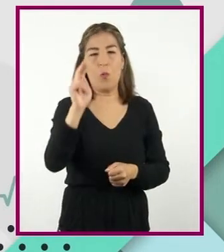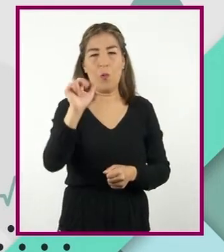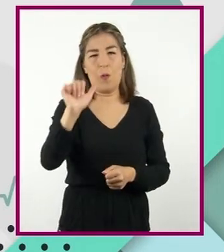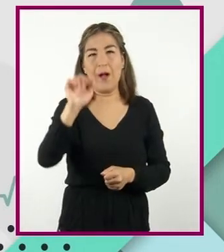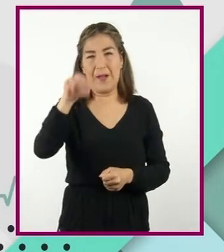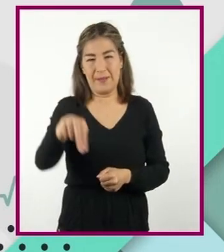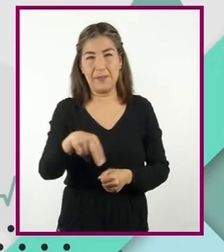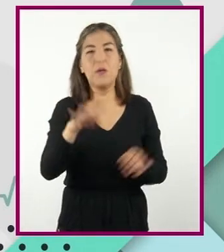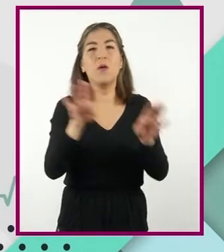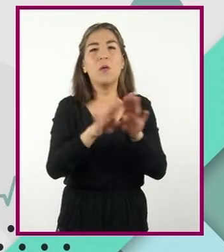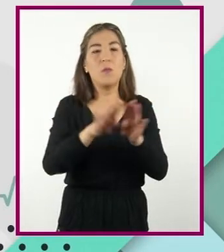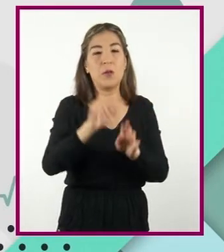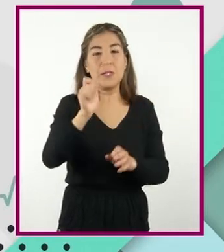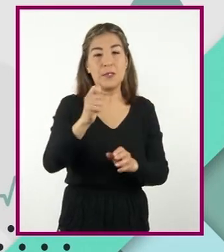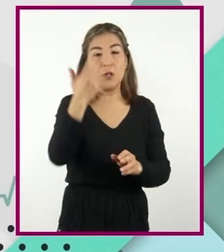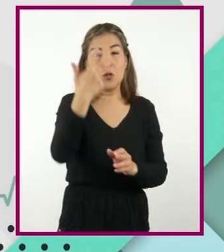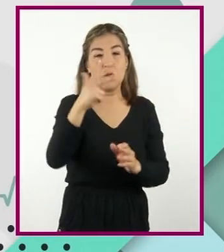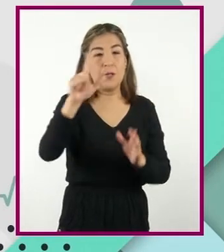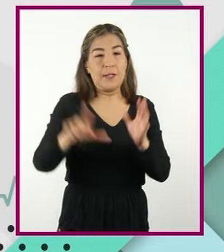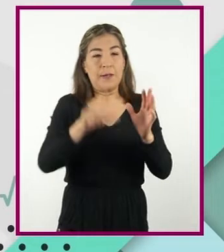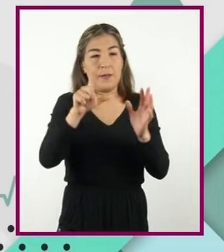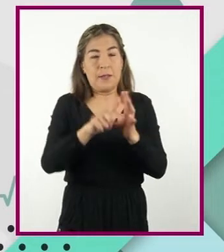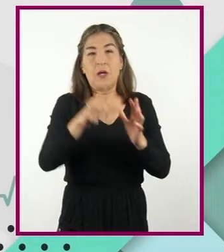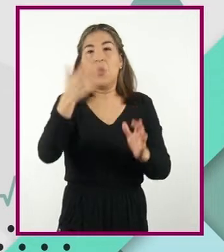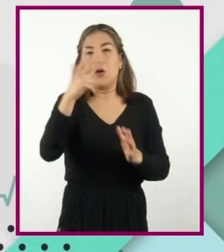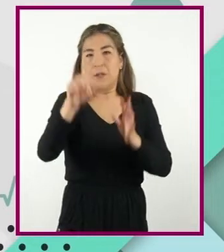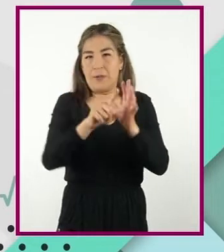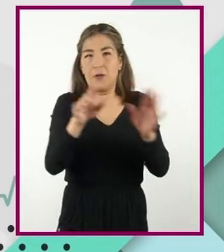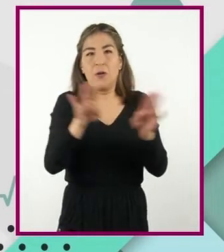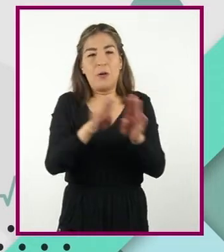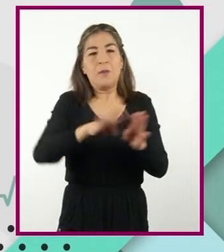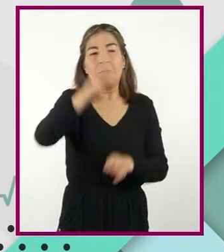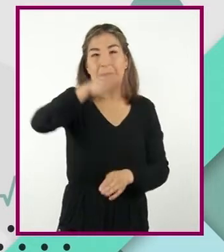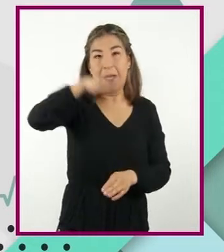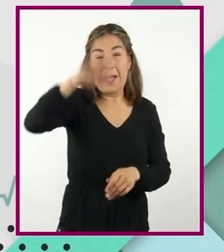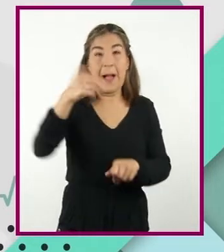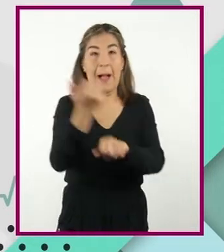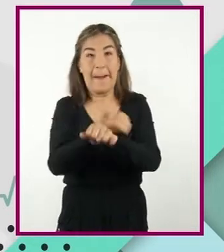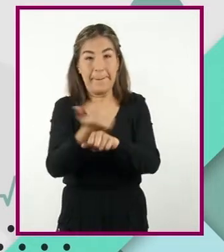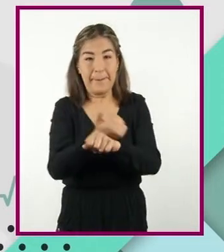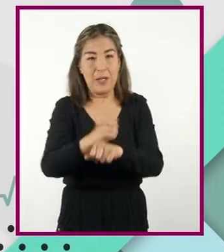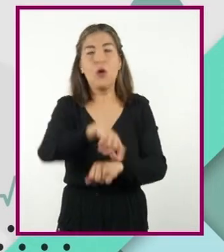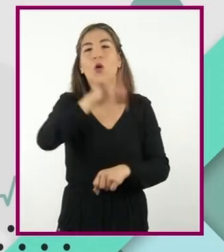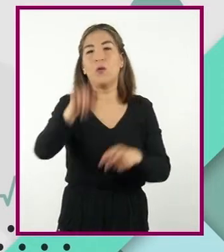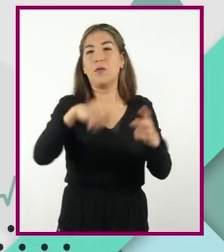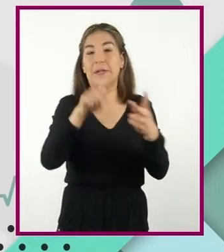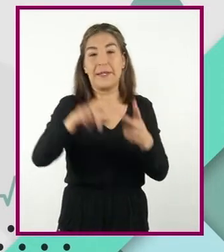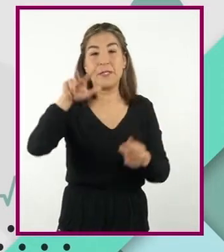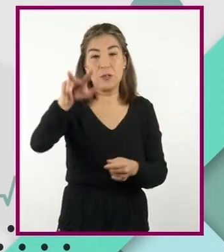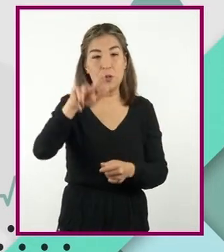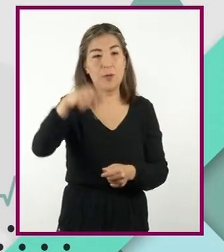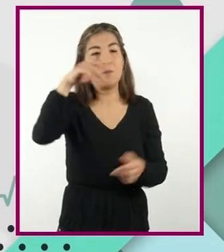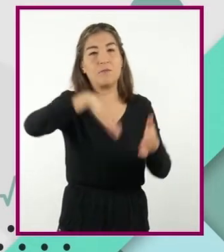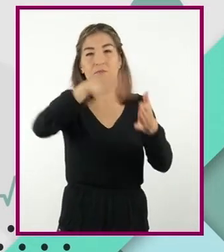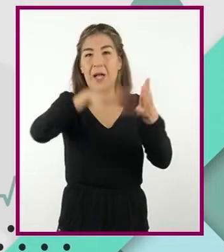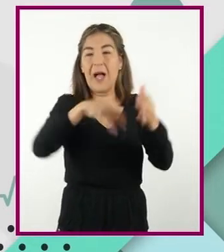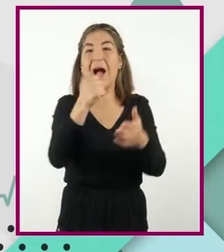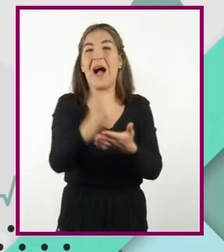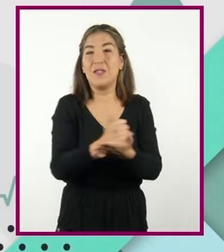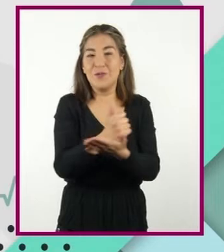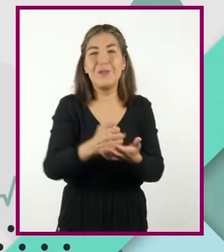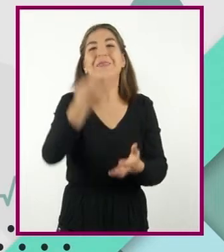pintura amarilla con 18 litros de pintura azul, pero esta cantidad de mezcla no le alcanzó para pintar toda la